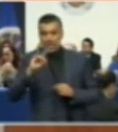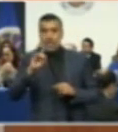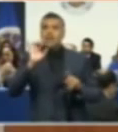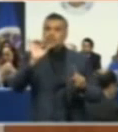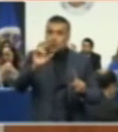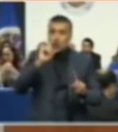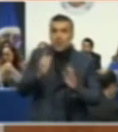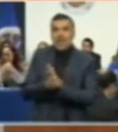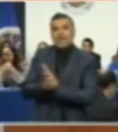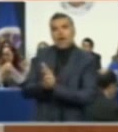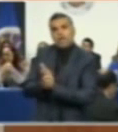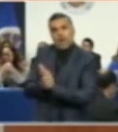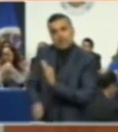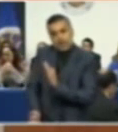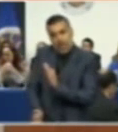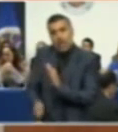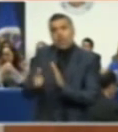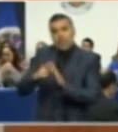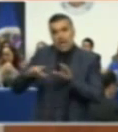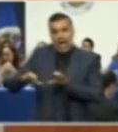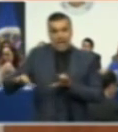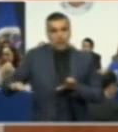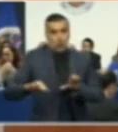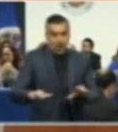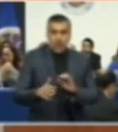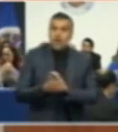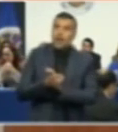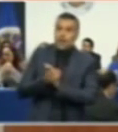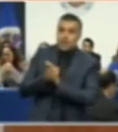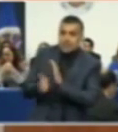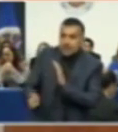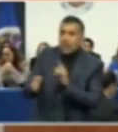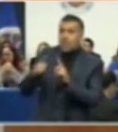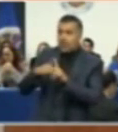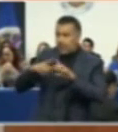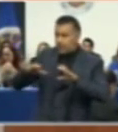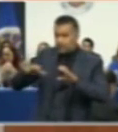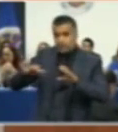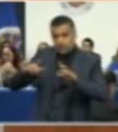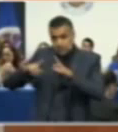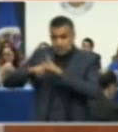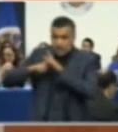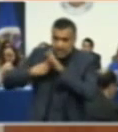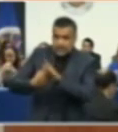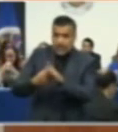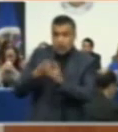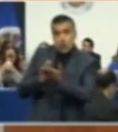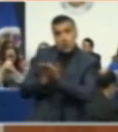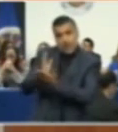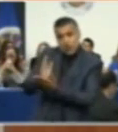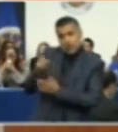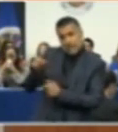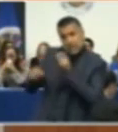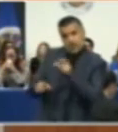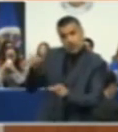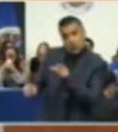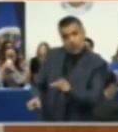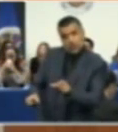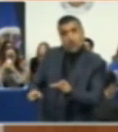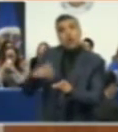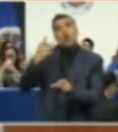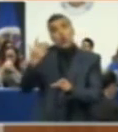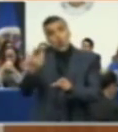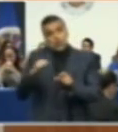la capacidad de actuar, la capacidad de ejercitar los derechos de estas personas, lo